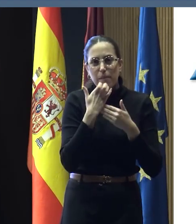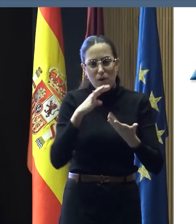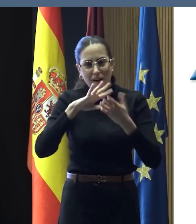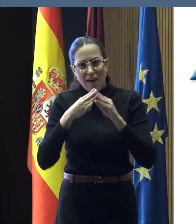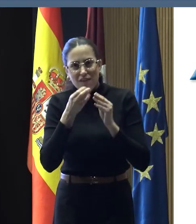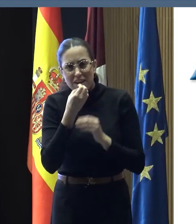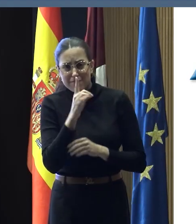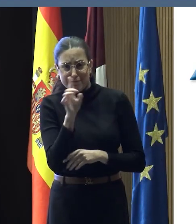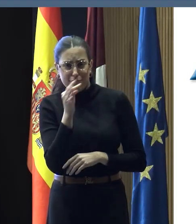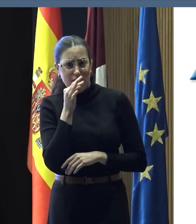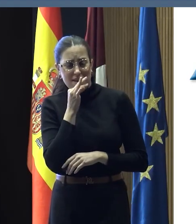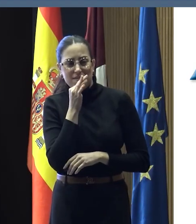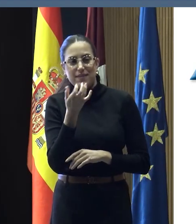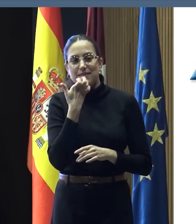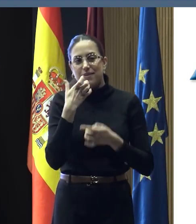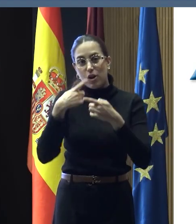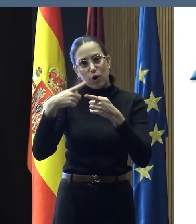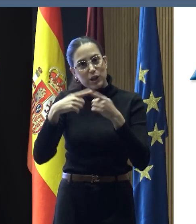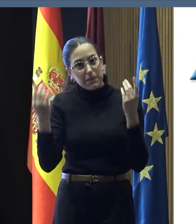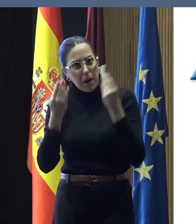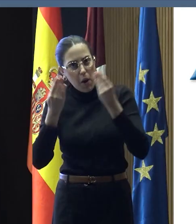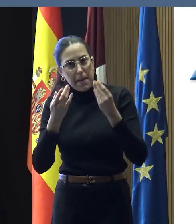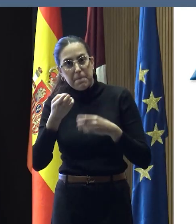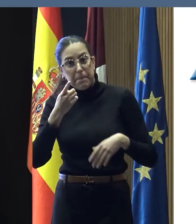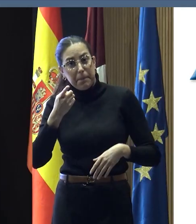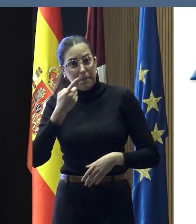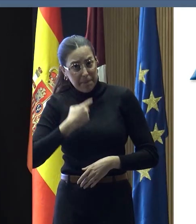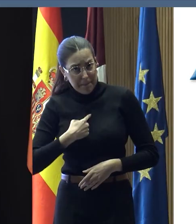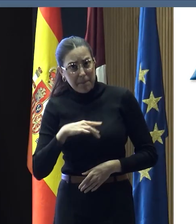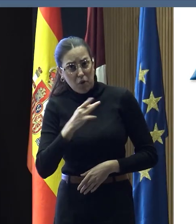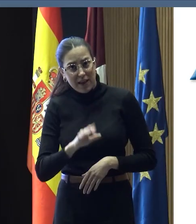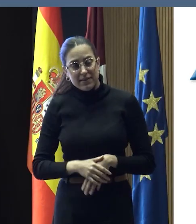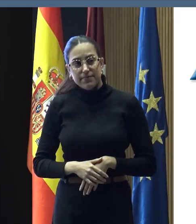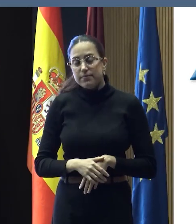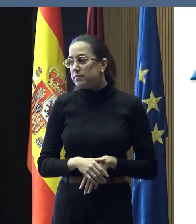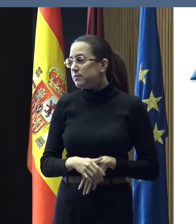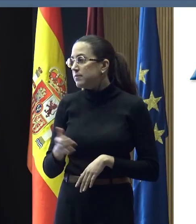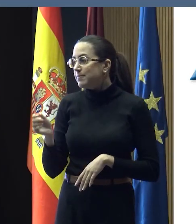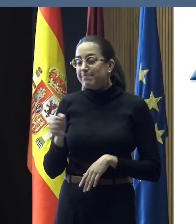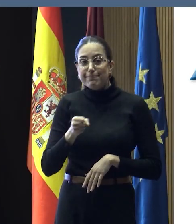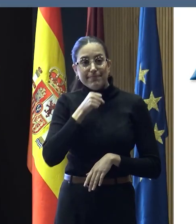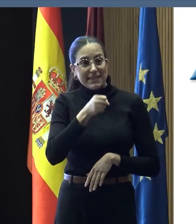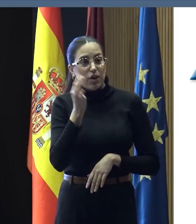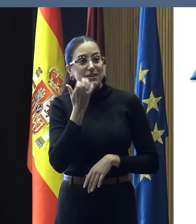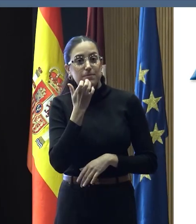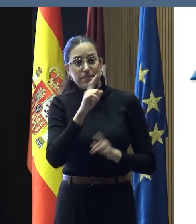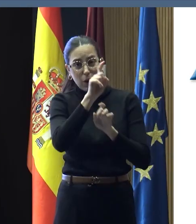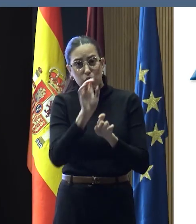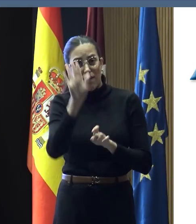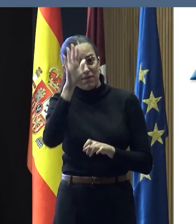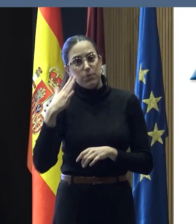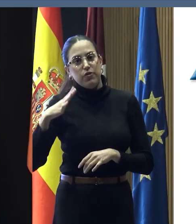Entonces, cualquier sugerencia puede ser bienvenida. Si hay alguna pregunta, levantan la mano.